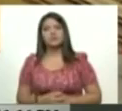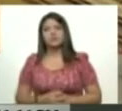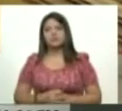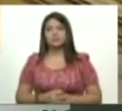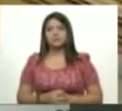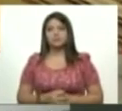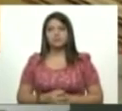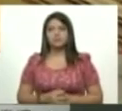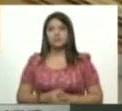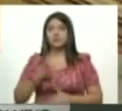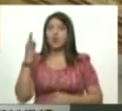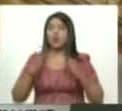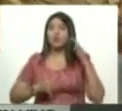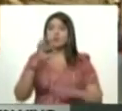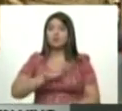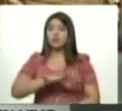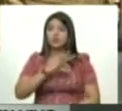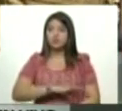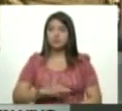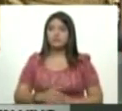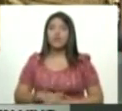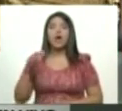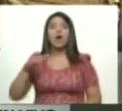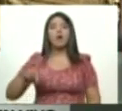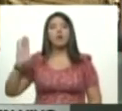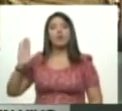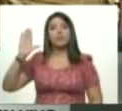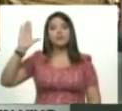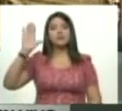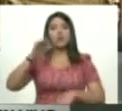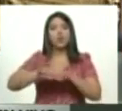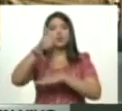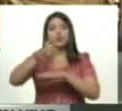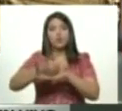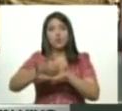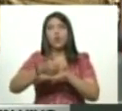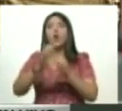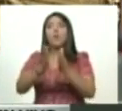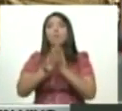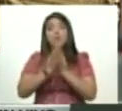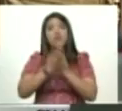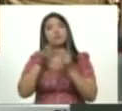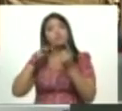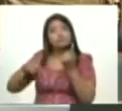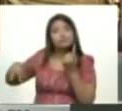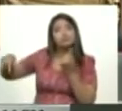una justicia social. De la Junta Directiva. Favor subir.